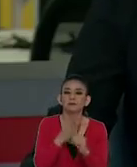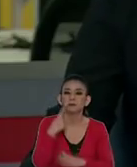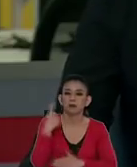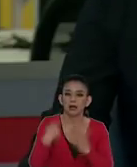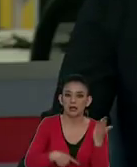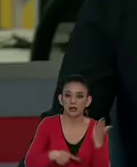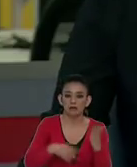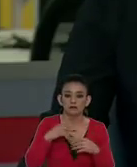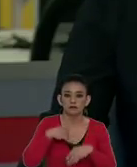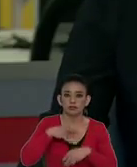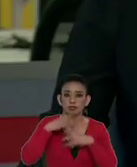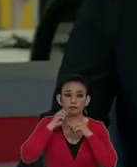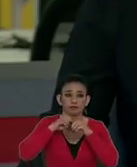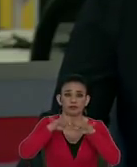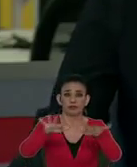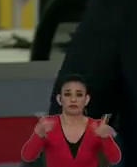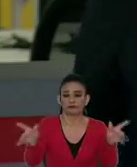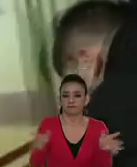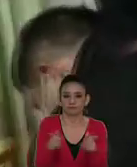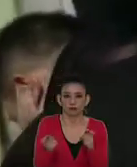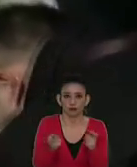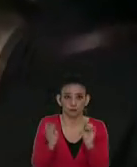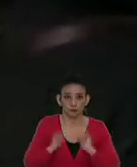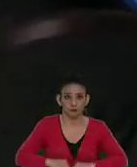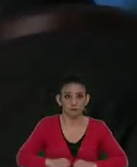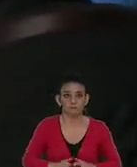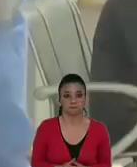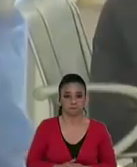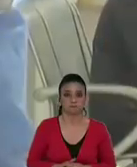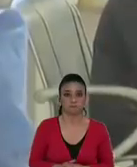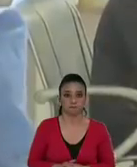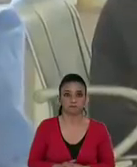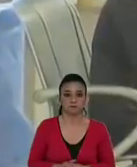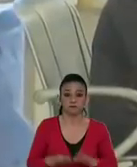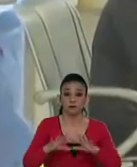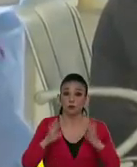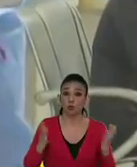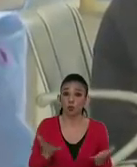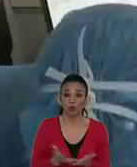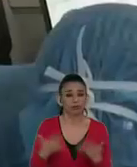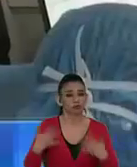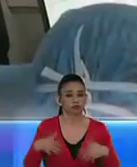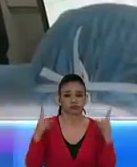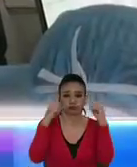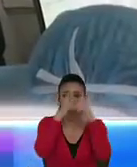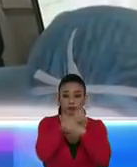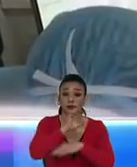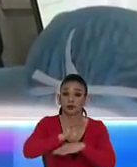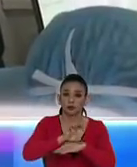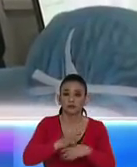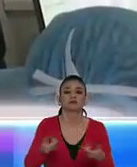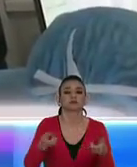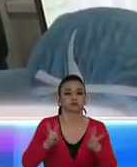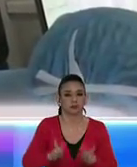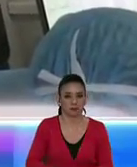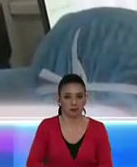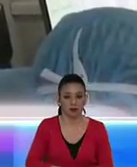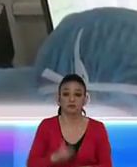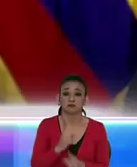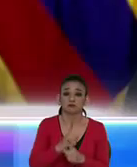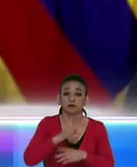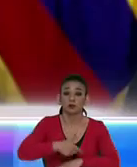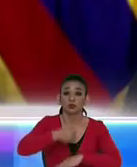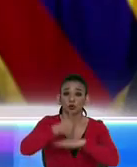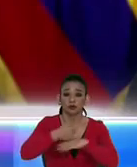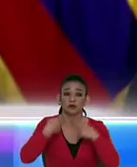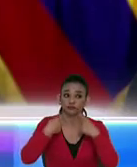enfermedad se expanda. La situación que atraviesa el mundo es compleja. Ecuador no está alejado de esa realidad y sus autoridades han decretado